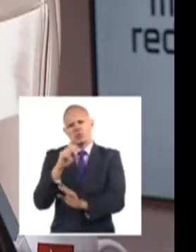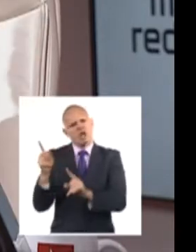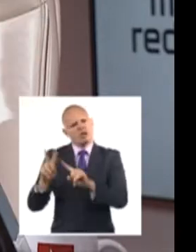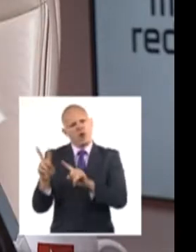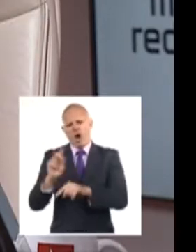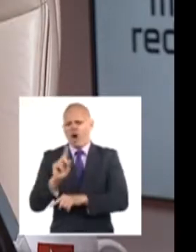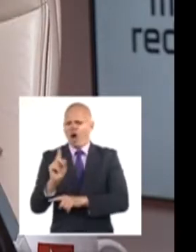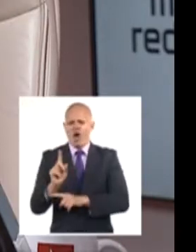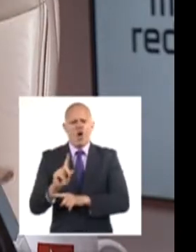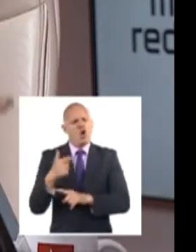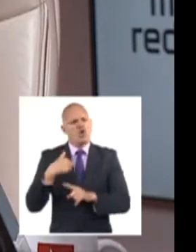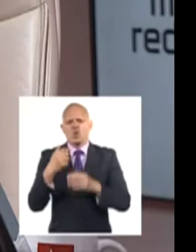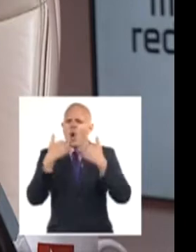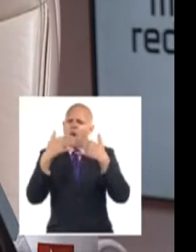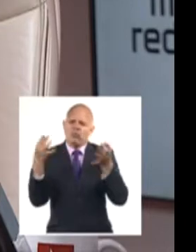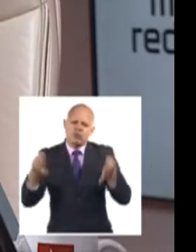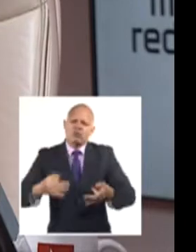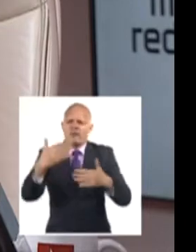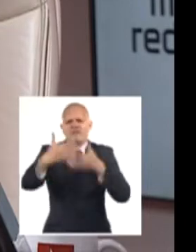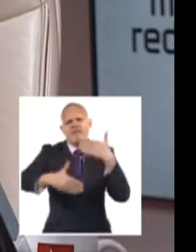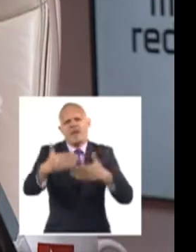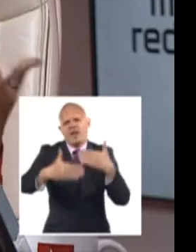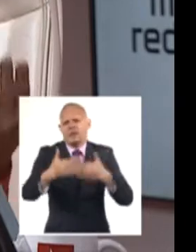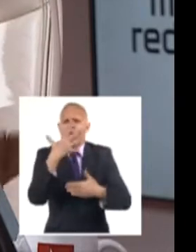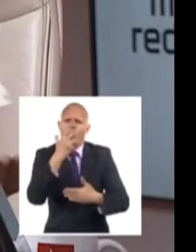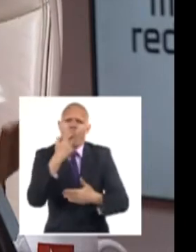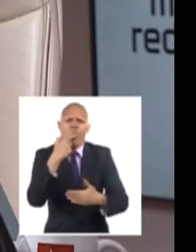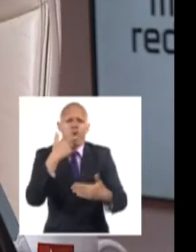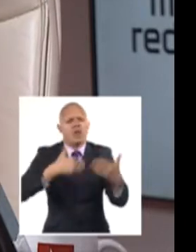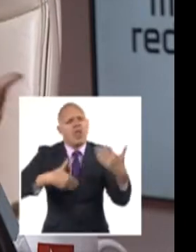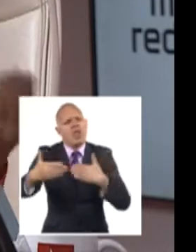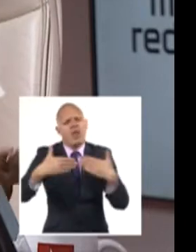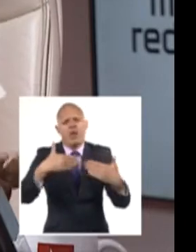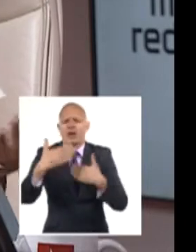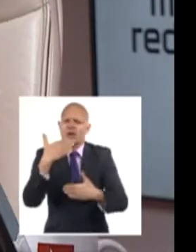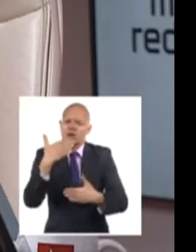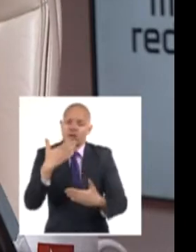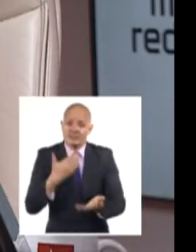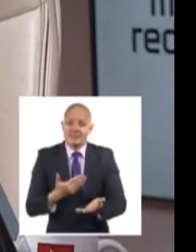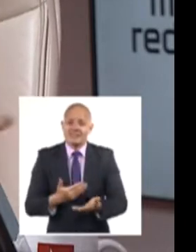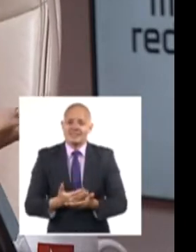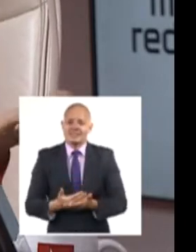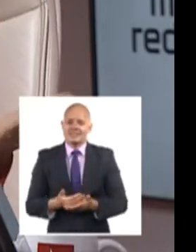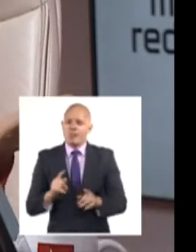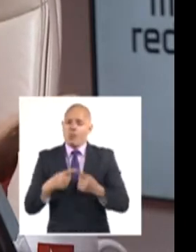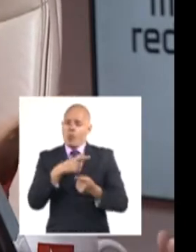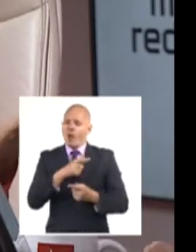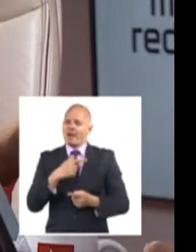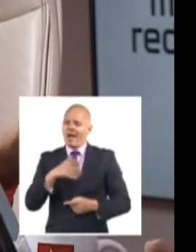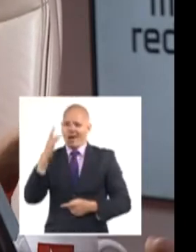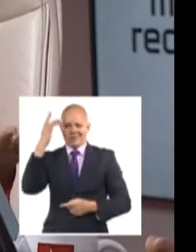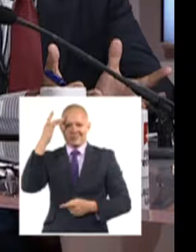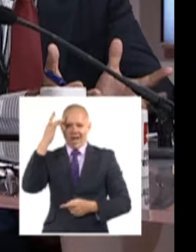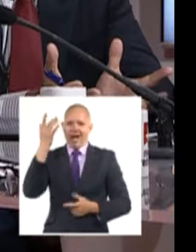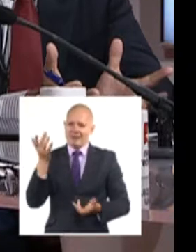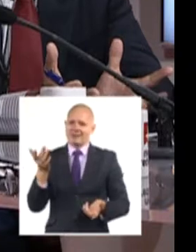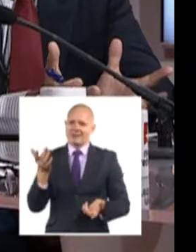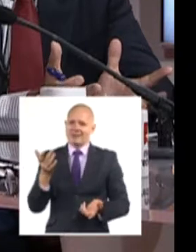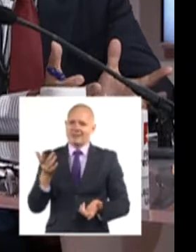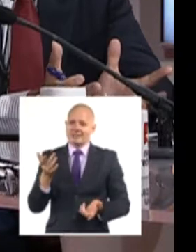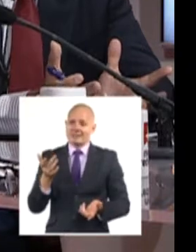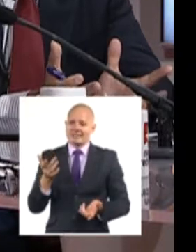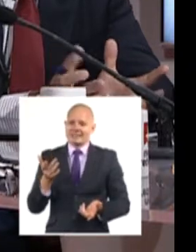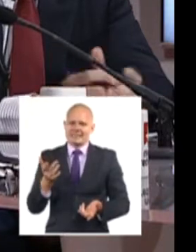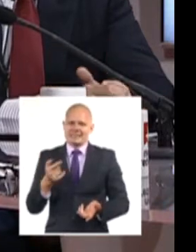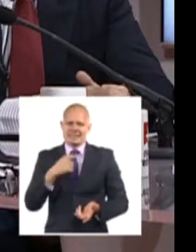fácilmente pero que también intentan justificar expresiones fuera de lugar que el propio jefe de campaña dijo ser seguidor de hitler